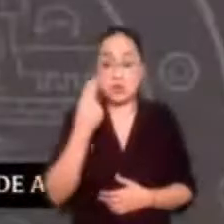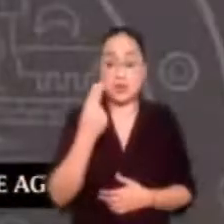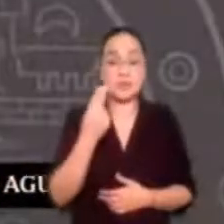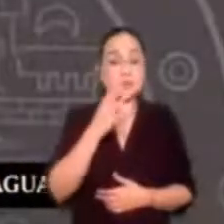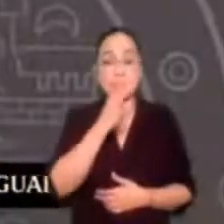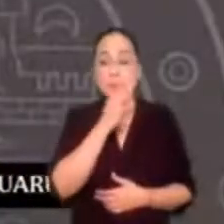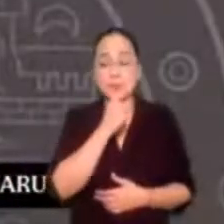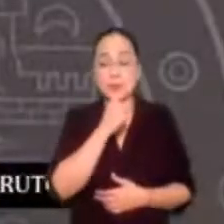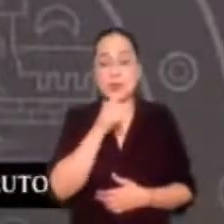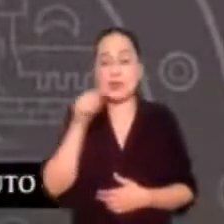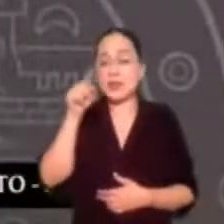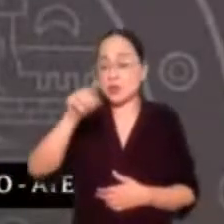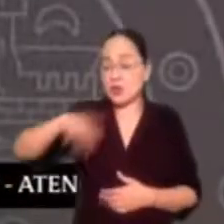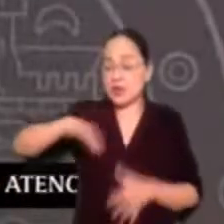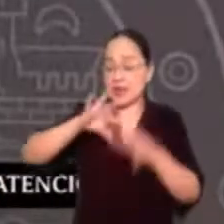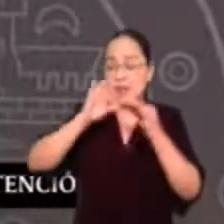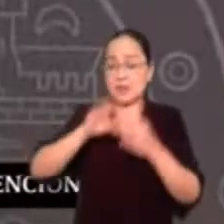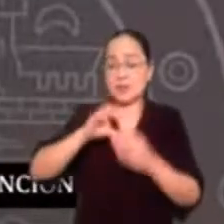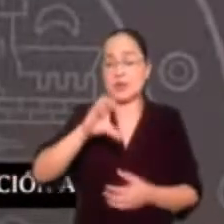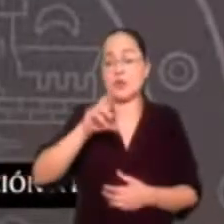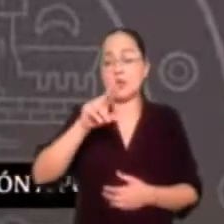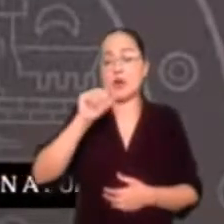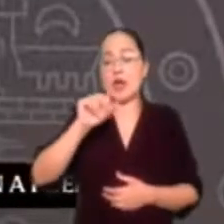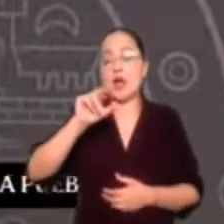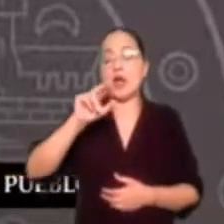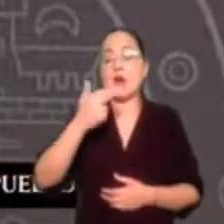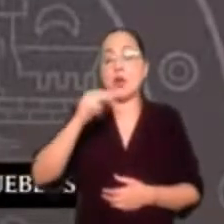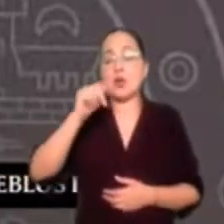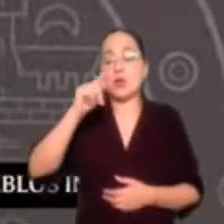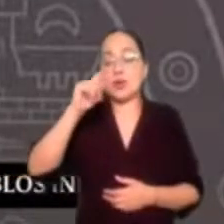Cuauhtémoc, y queden claros los responsables.